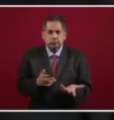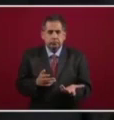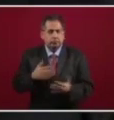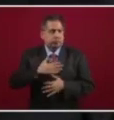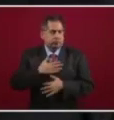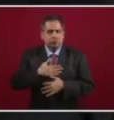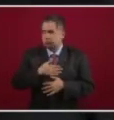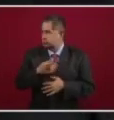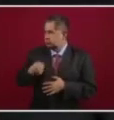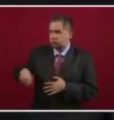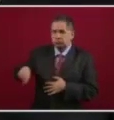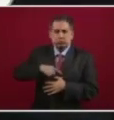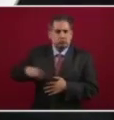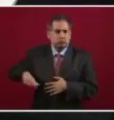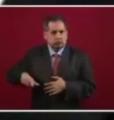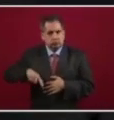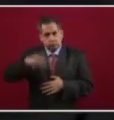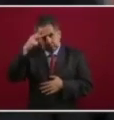nosotros